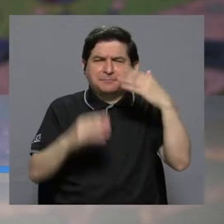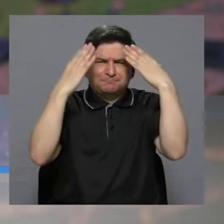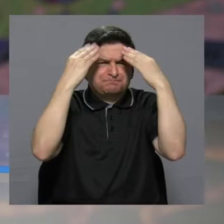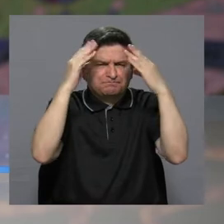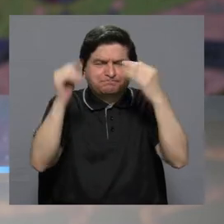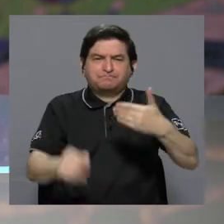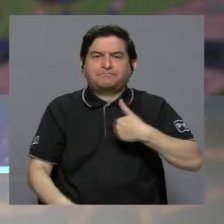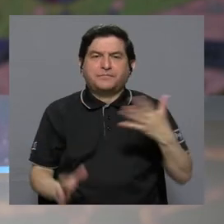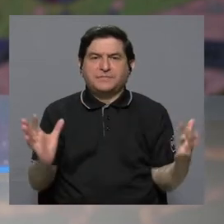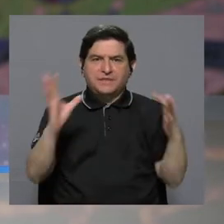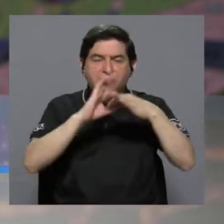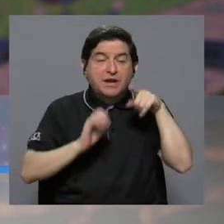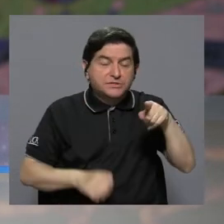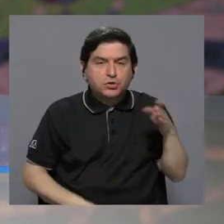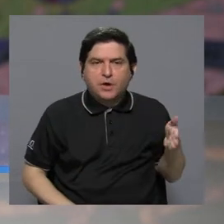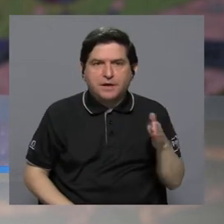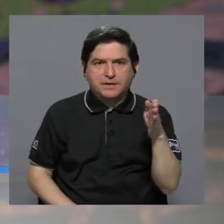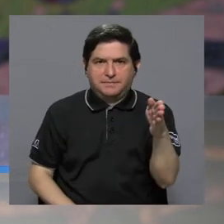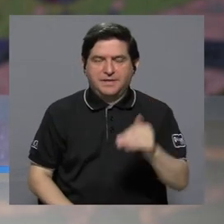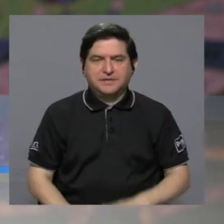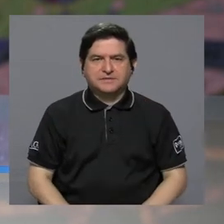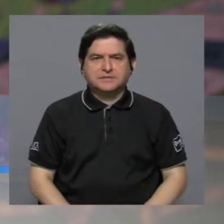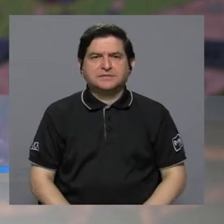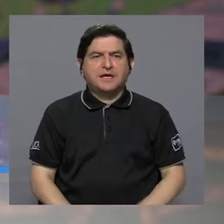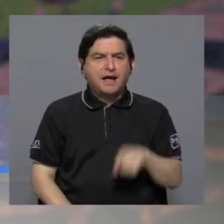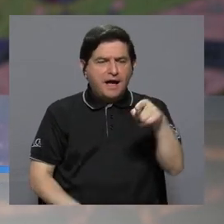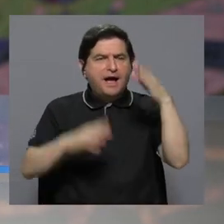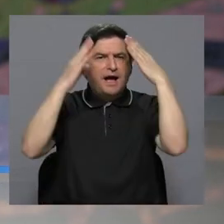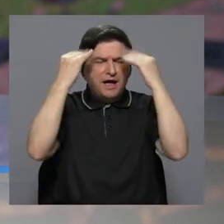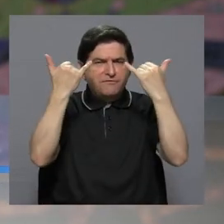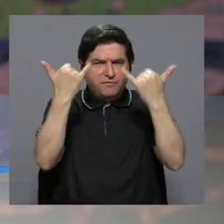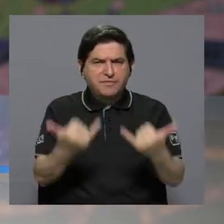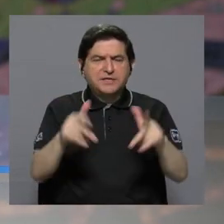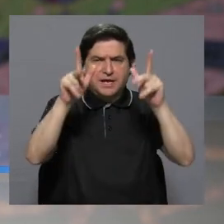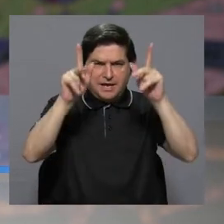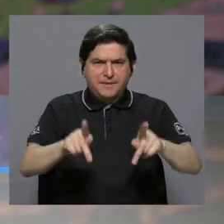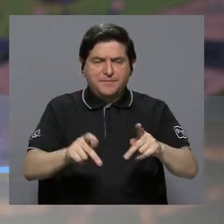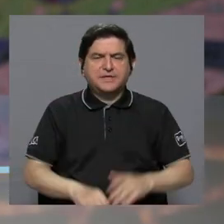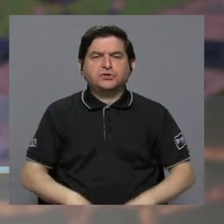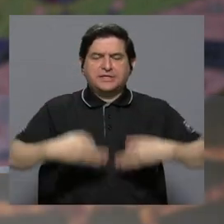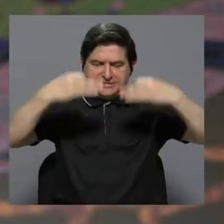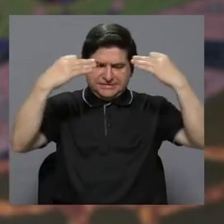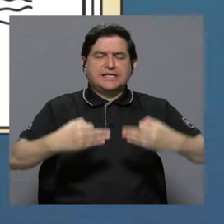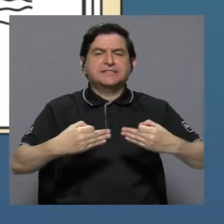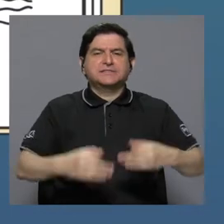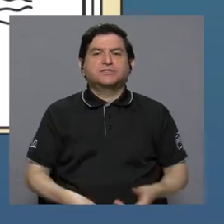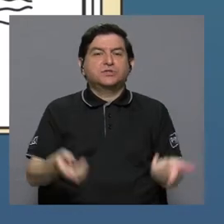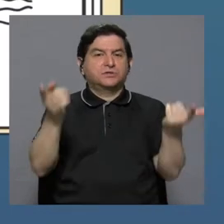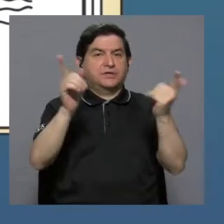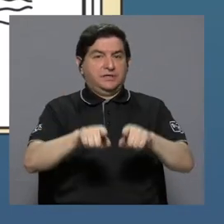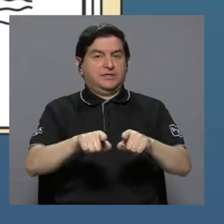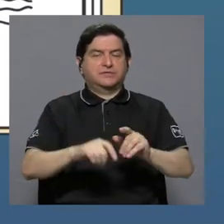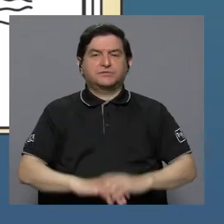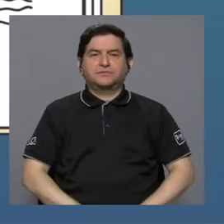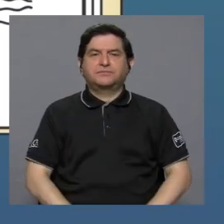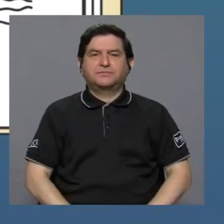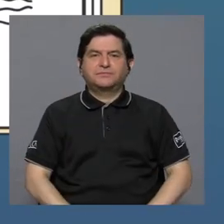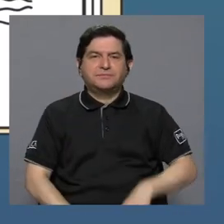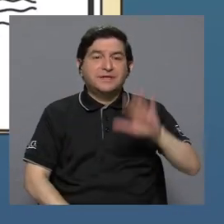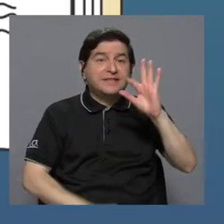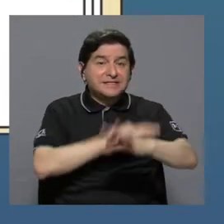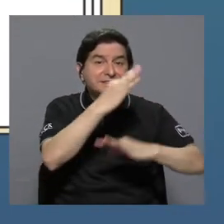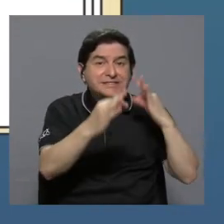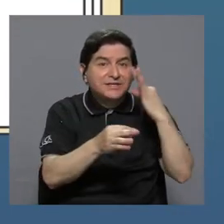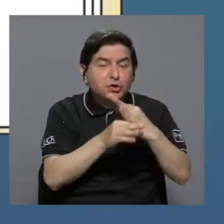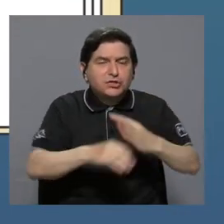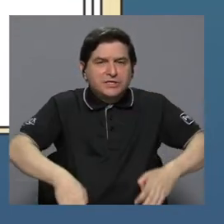información que existe en torno a la especie y brindarle esa información a los que toman decisiones en este caso. De las 5